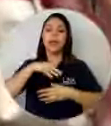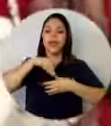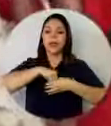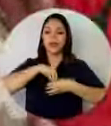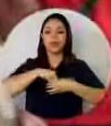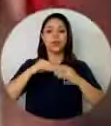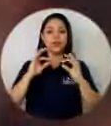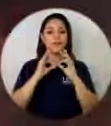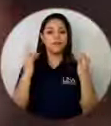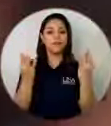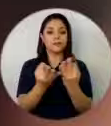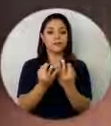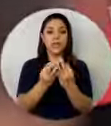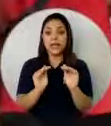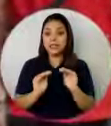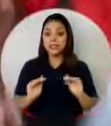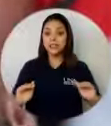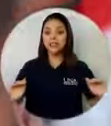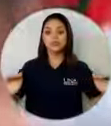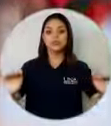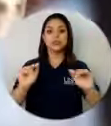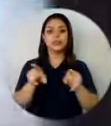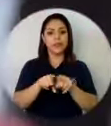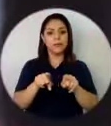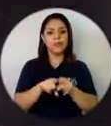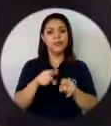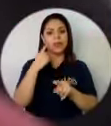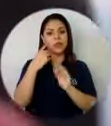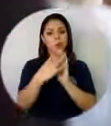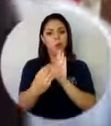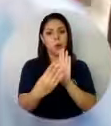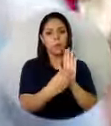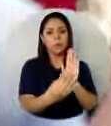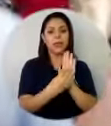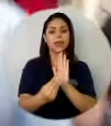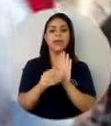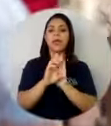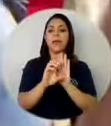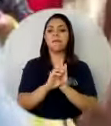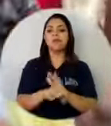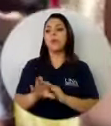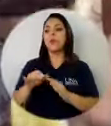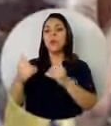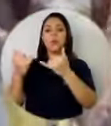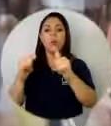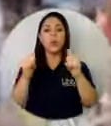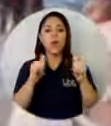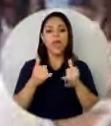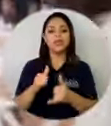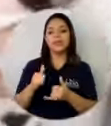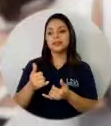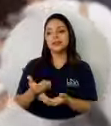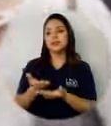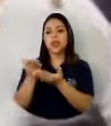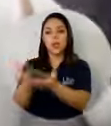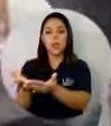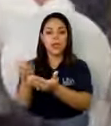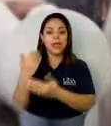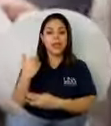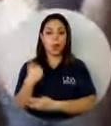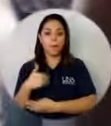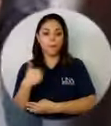y desde niños, ¿verdad? Hay muchos estereotipos que se reproducen desde el tipo de juguetes, desde